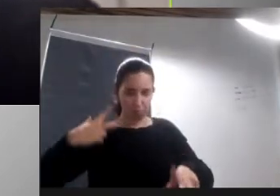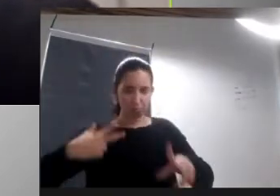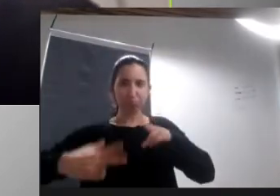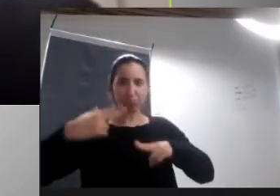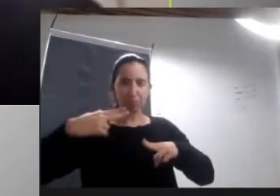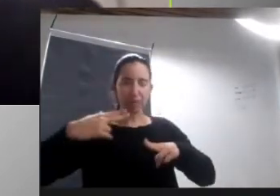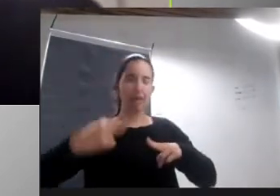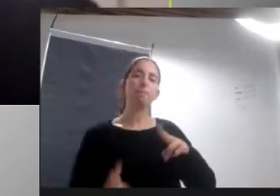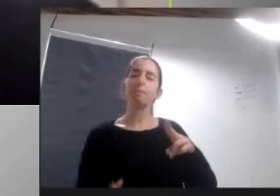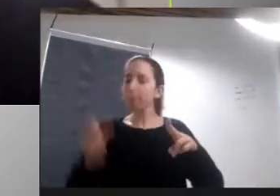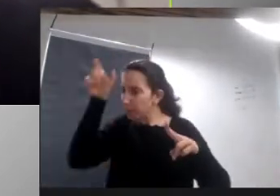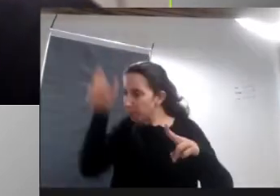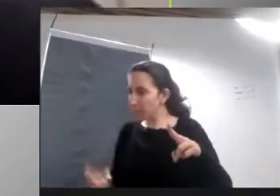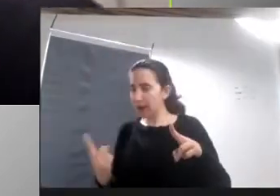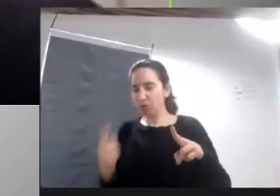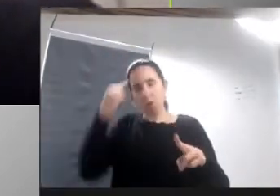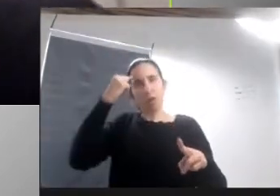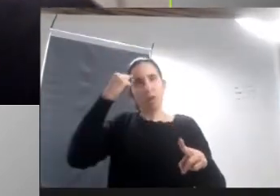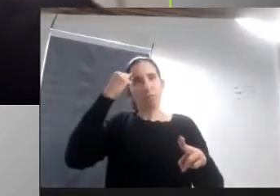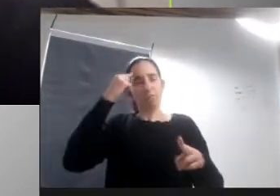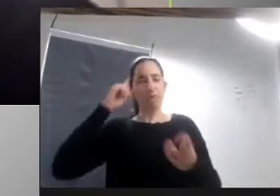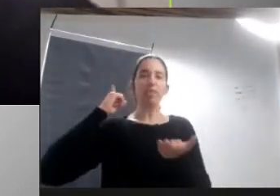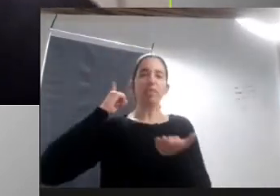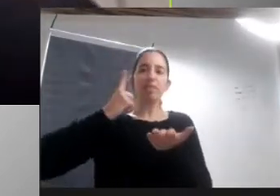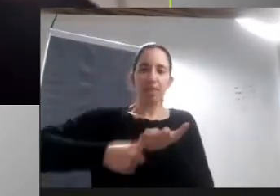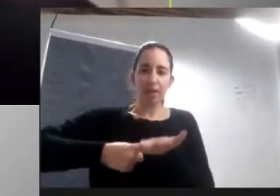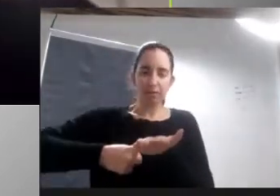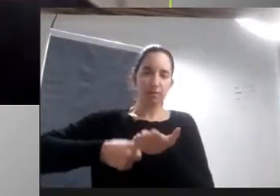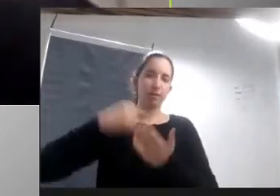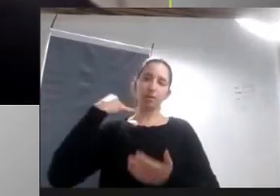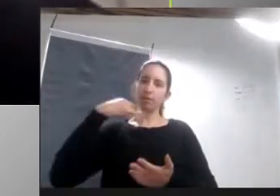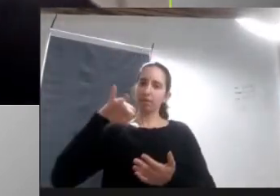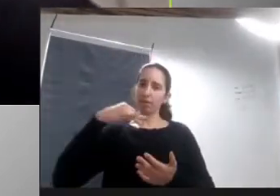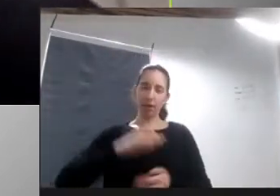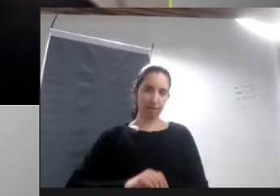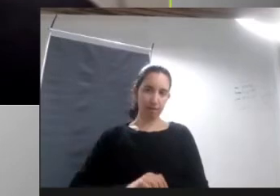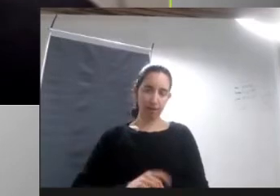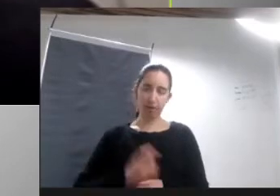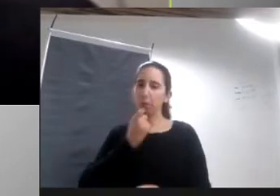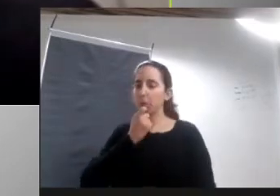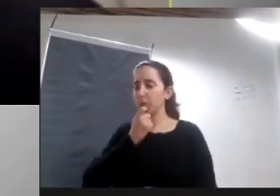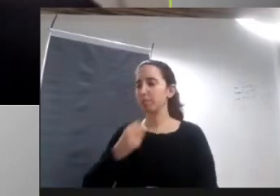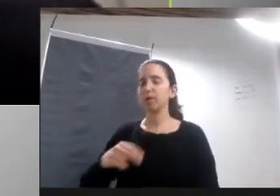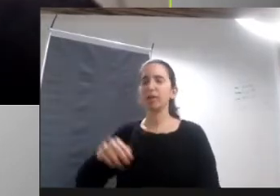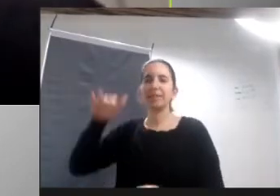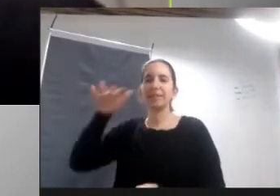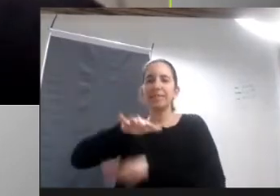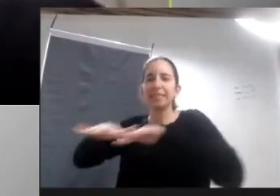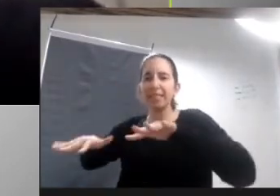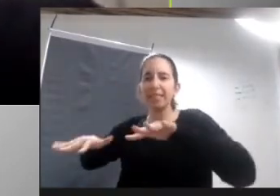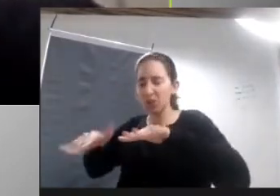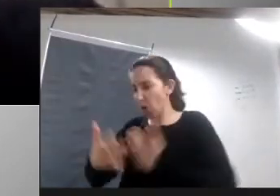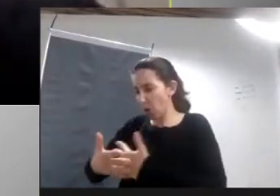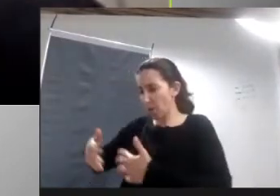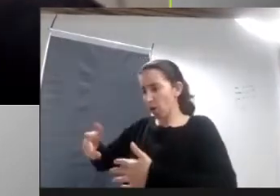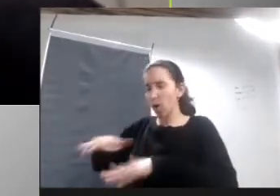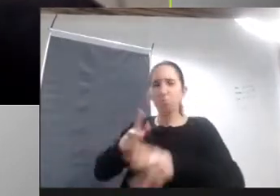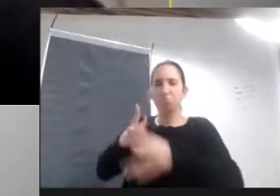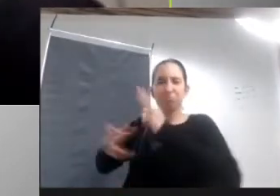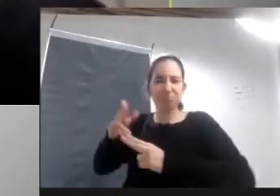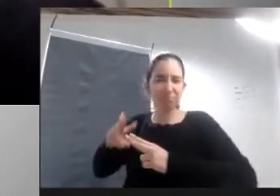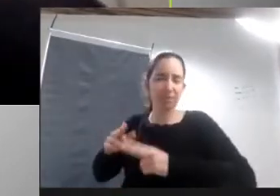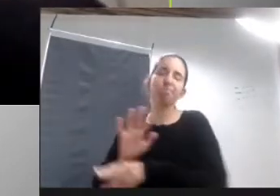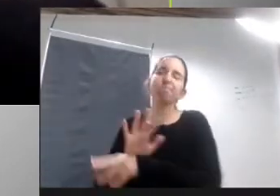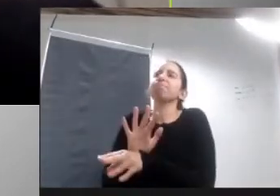representación, que no hay mejor interés del niño, que no hay mejores